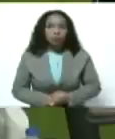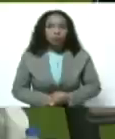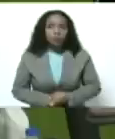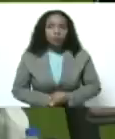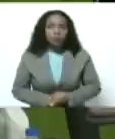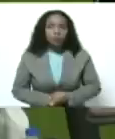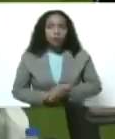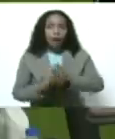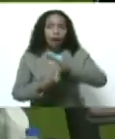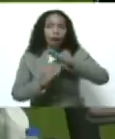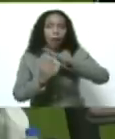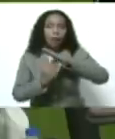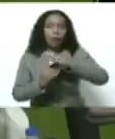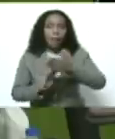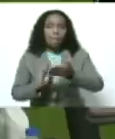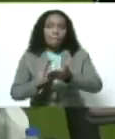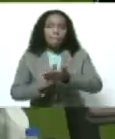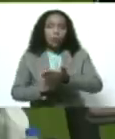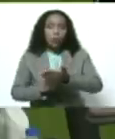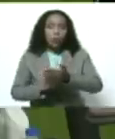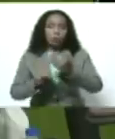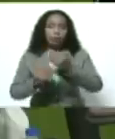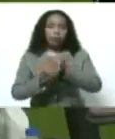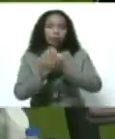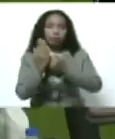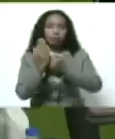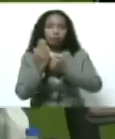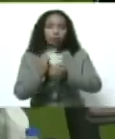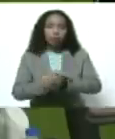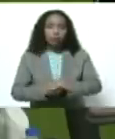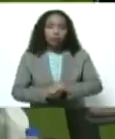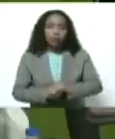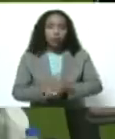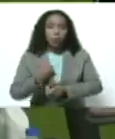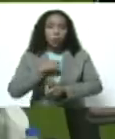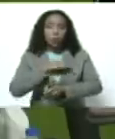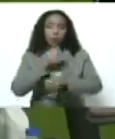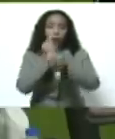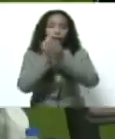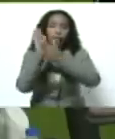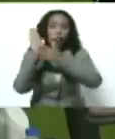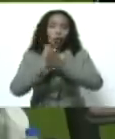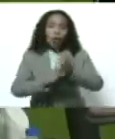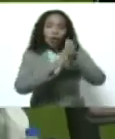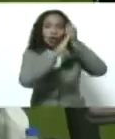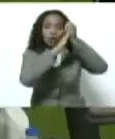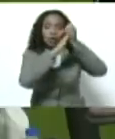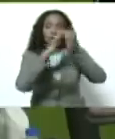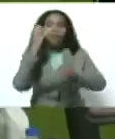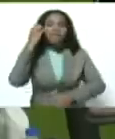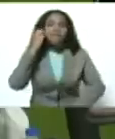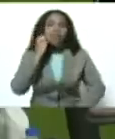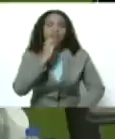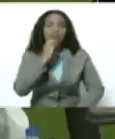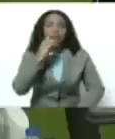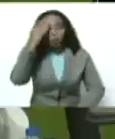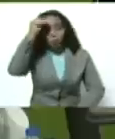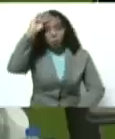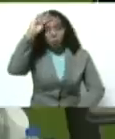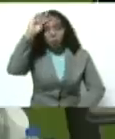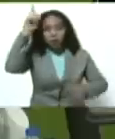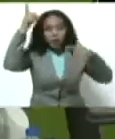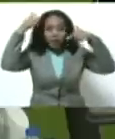La base para el establecimiento del ALBA, nuestros eternos líderes, Fidel Castro y Hugo